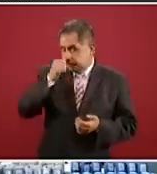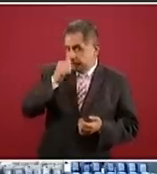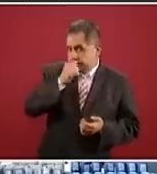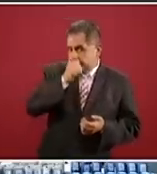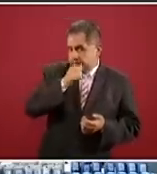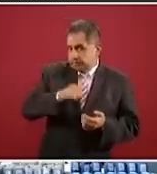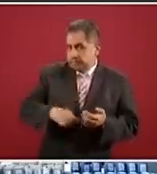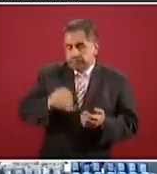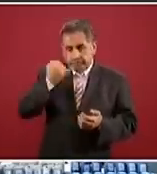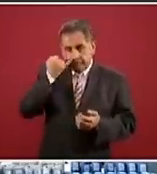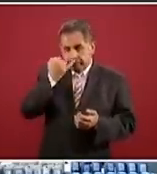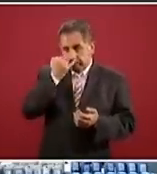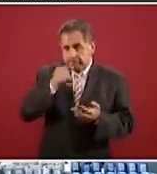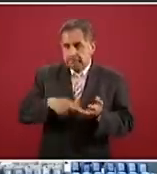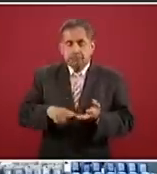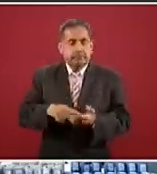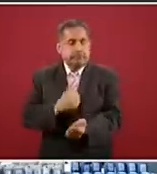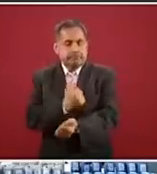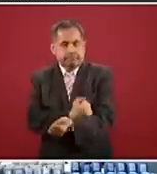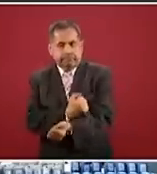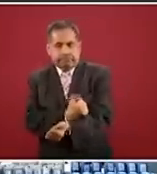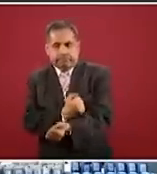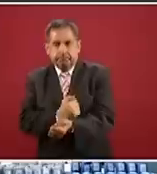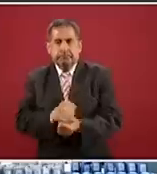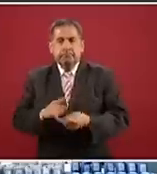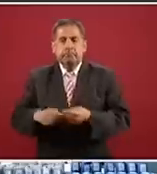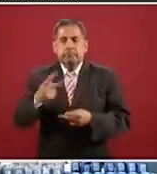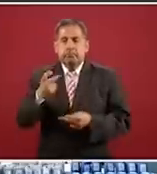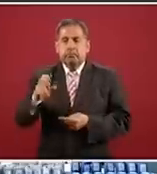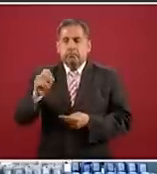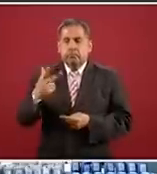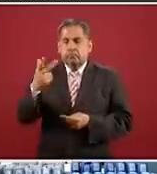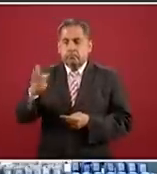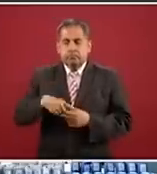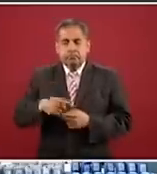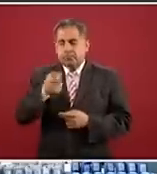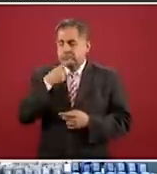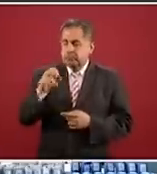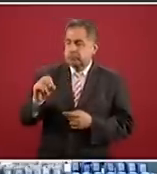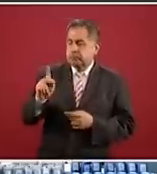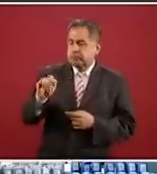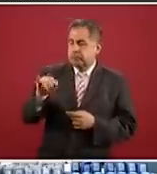435 kilogramos de heroína, 208 kilogramos de goma de opio,